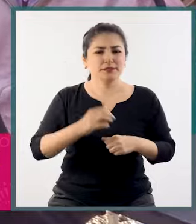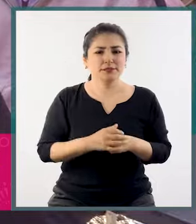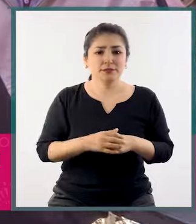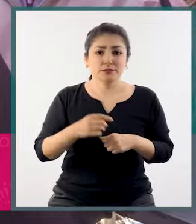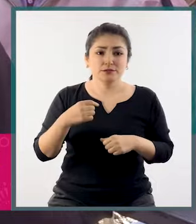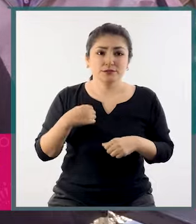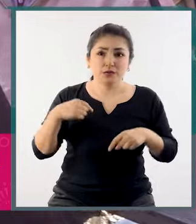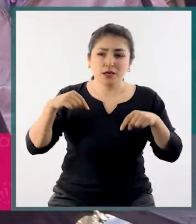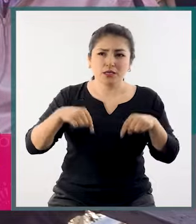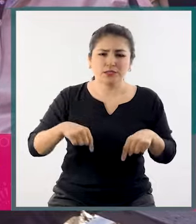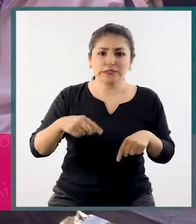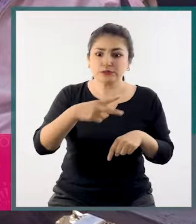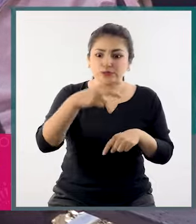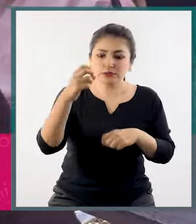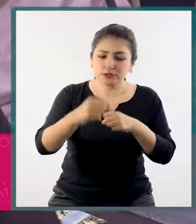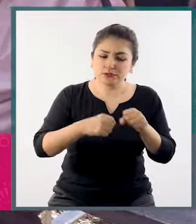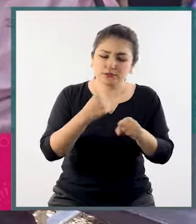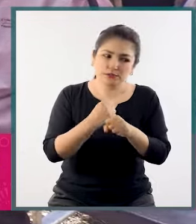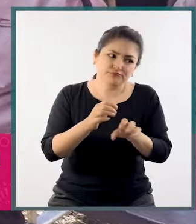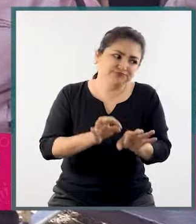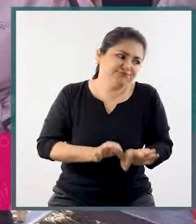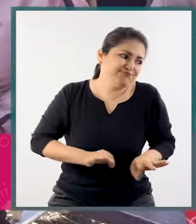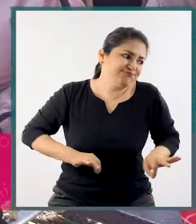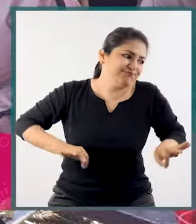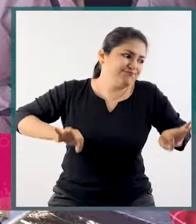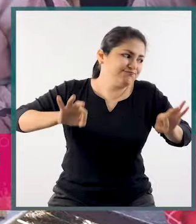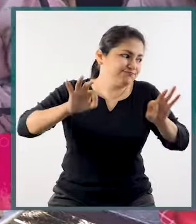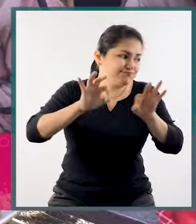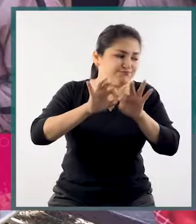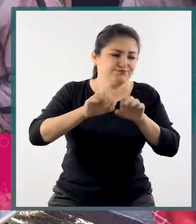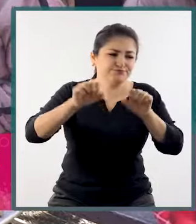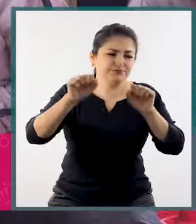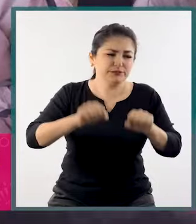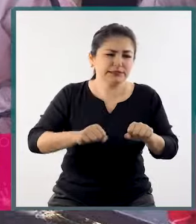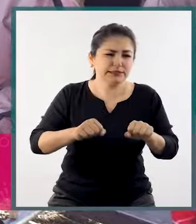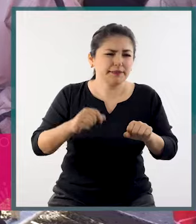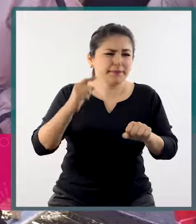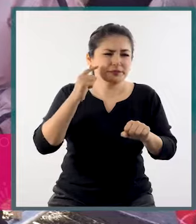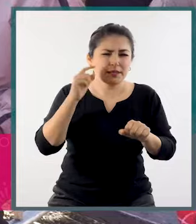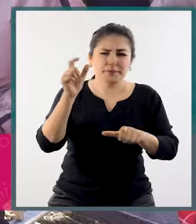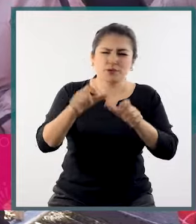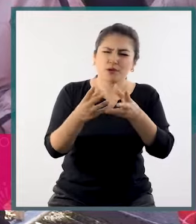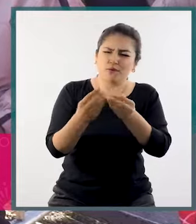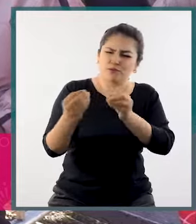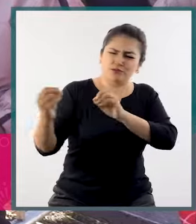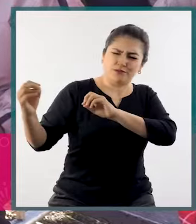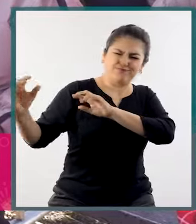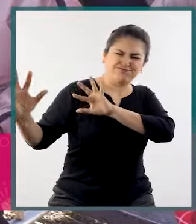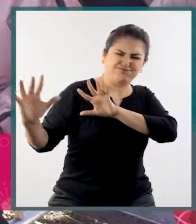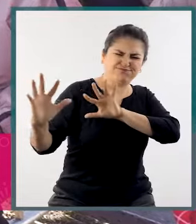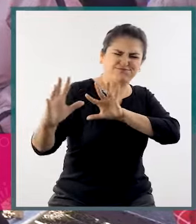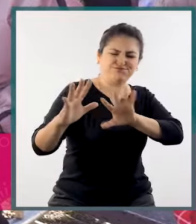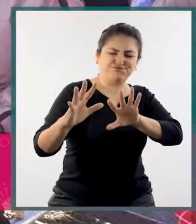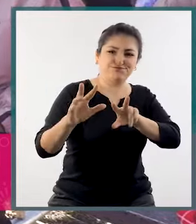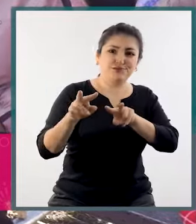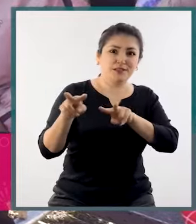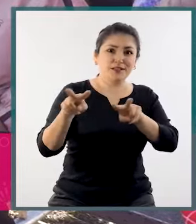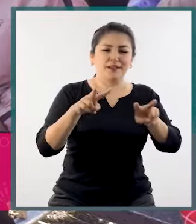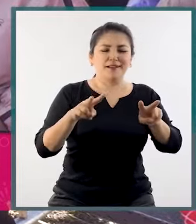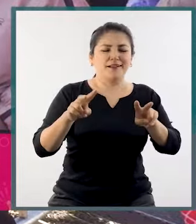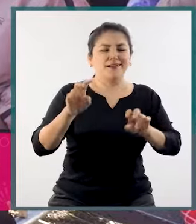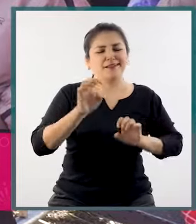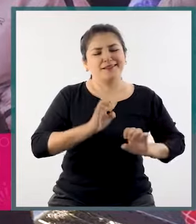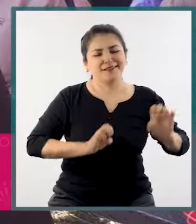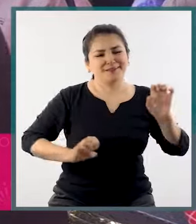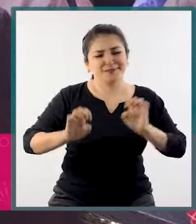darle esta importancia a este bicentenario. La verdad, estoy muy emocionado de ver también a tanta gente que se une a este tipo de